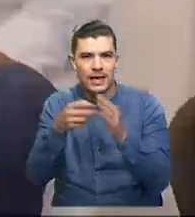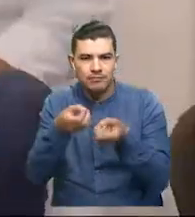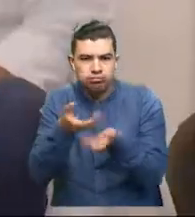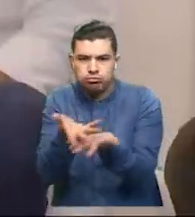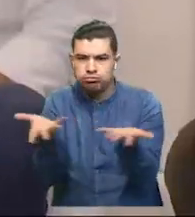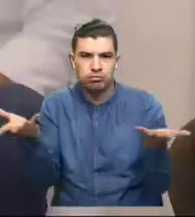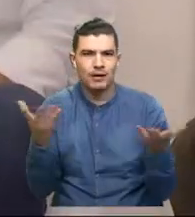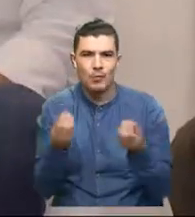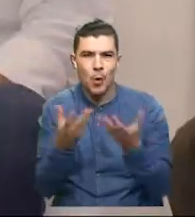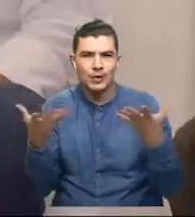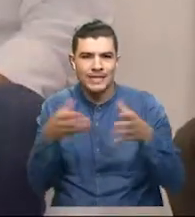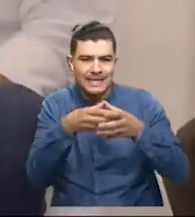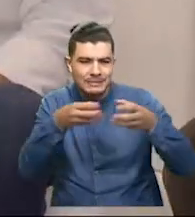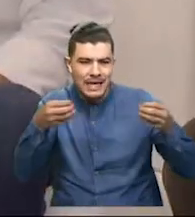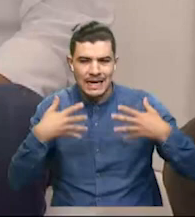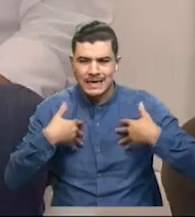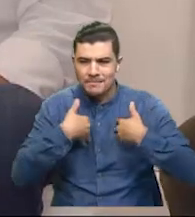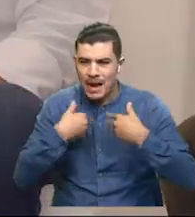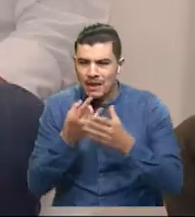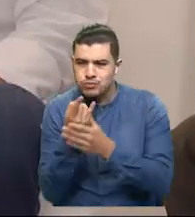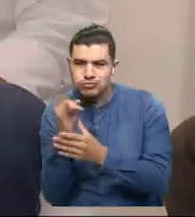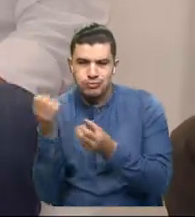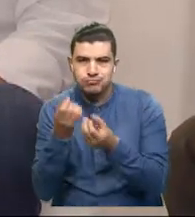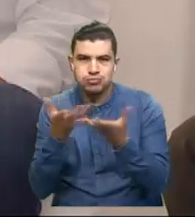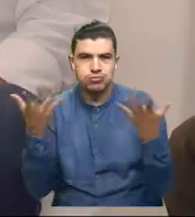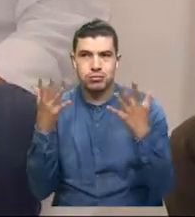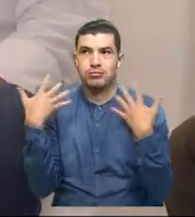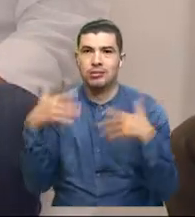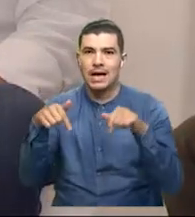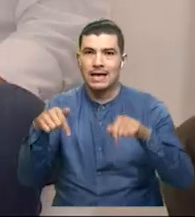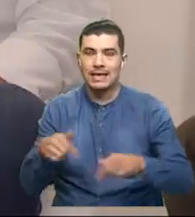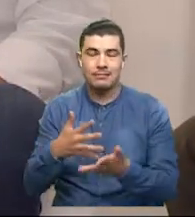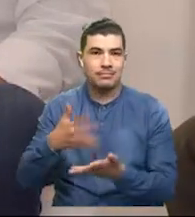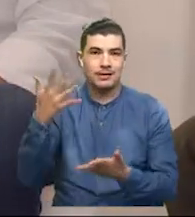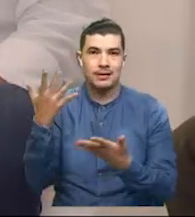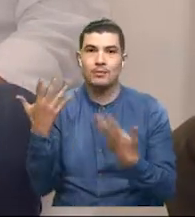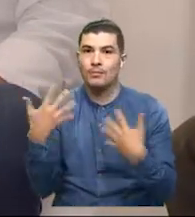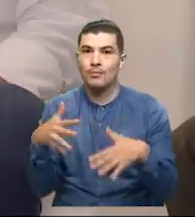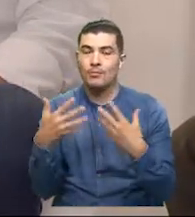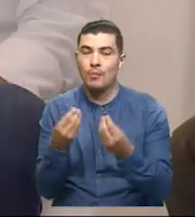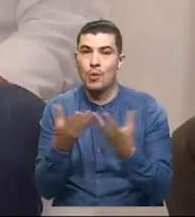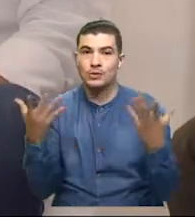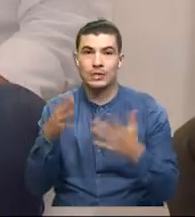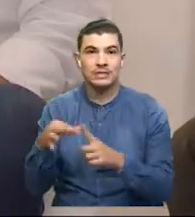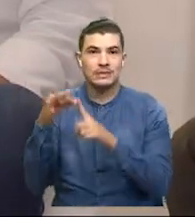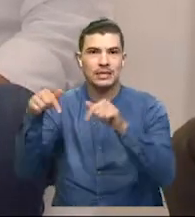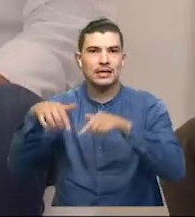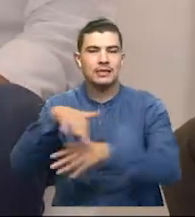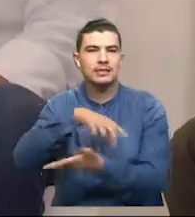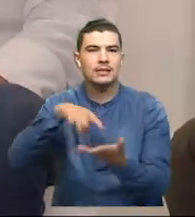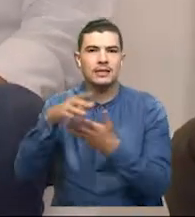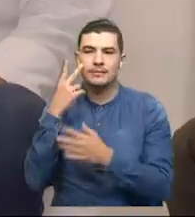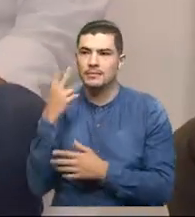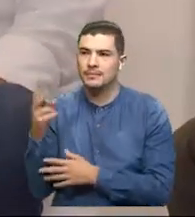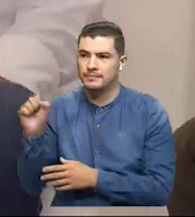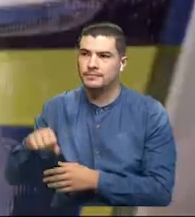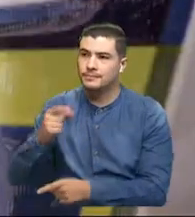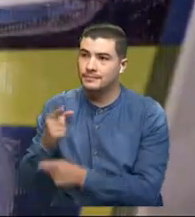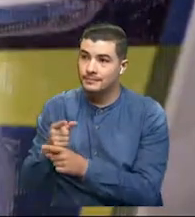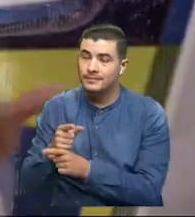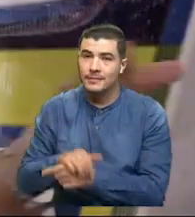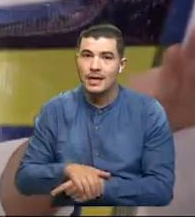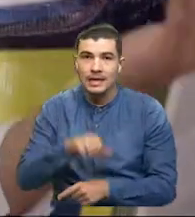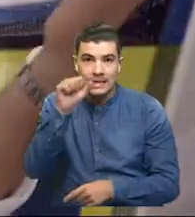ricos y destacarnos a nivel nacional e internacional y el potencial turístico que tiene Santander, gobernador. Así es, María,